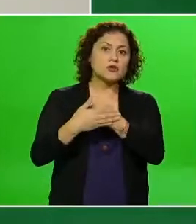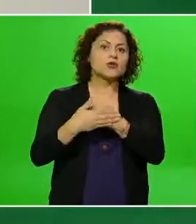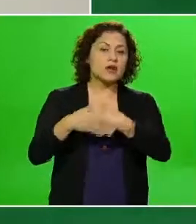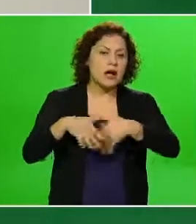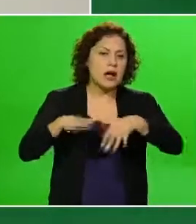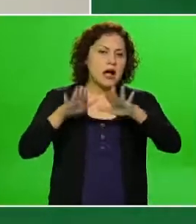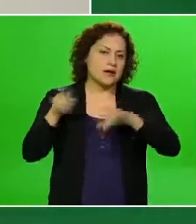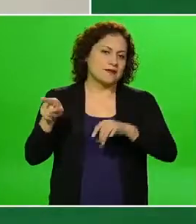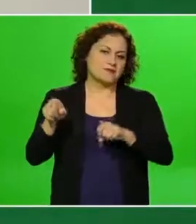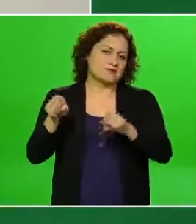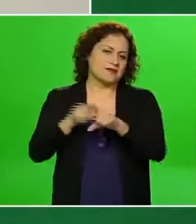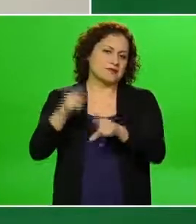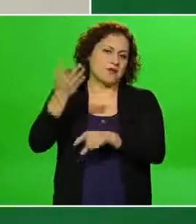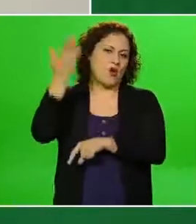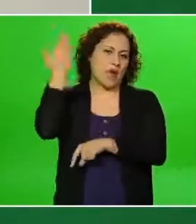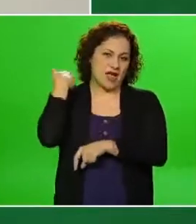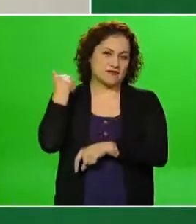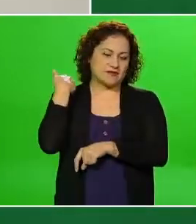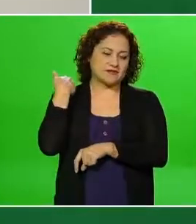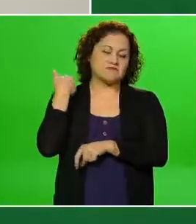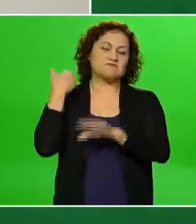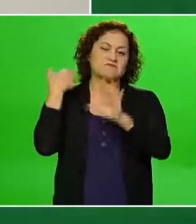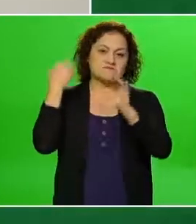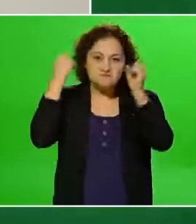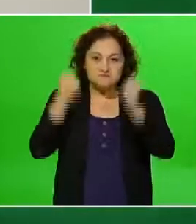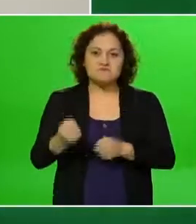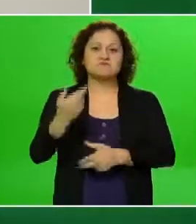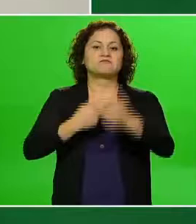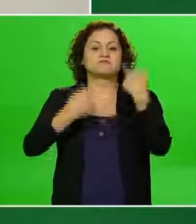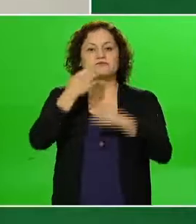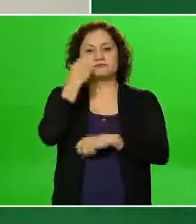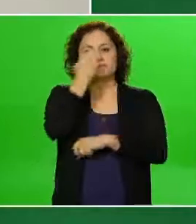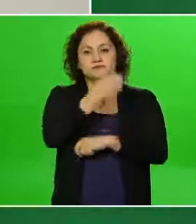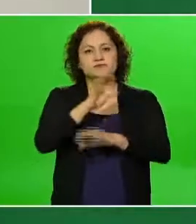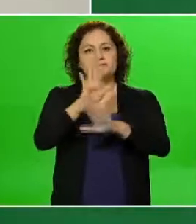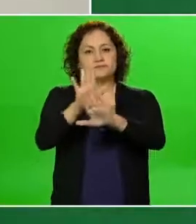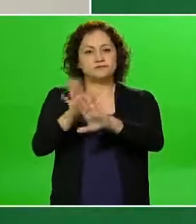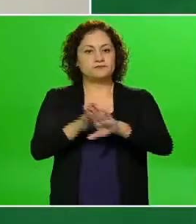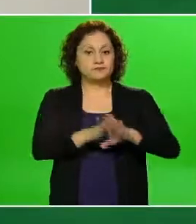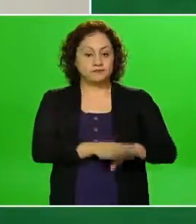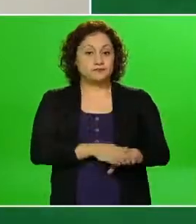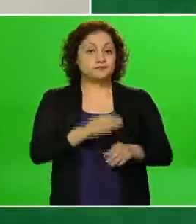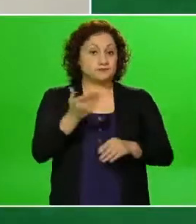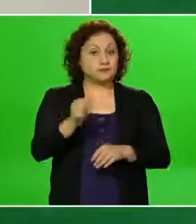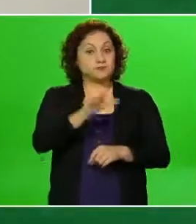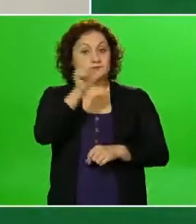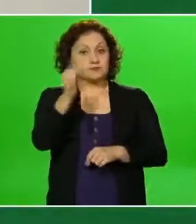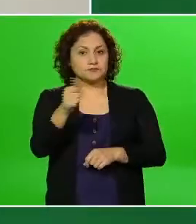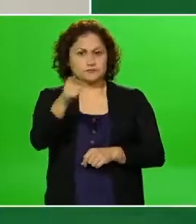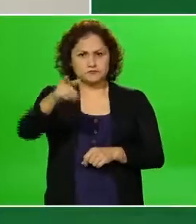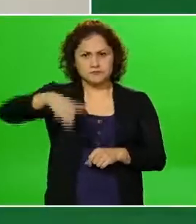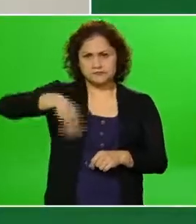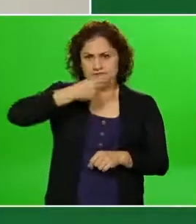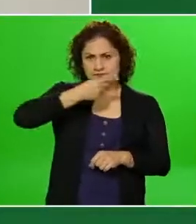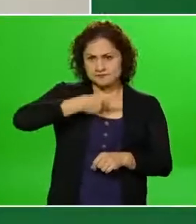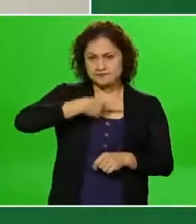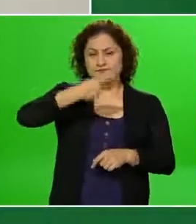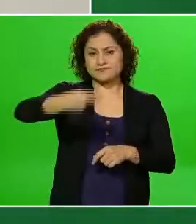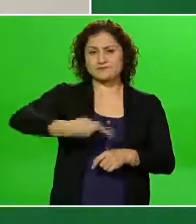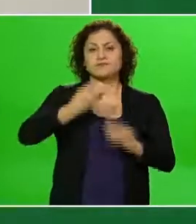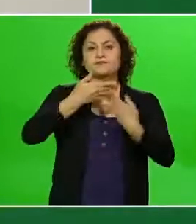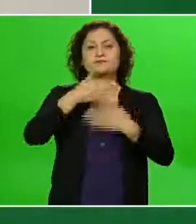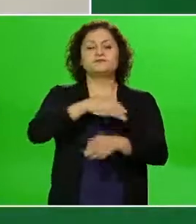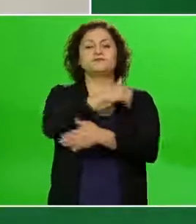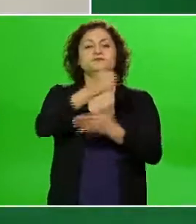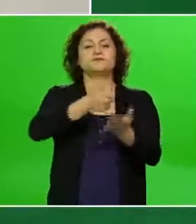ya previamente, de seguro podrían activar. Ahora, hay otras entidades como la que mencionaba de la Ciudad de México, en